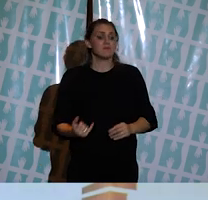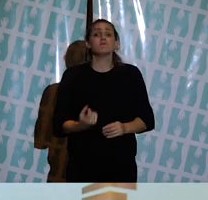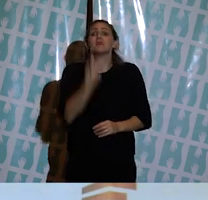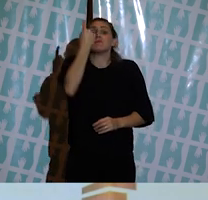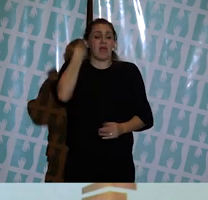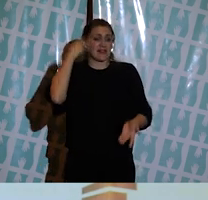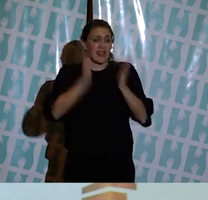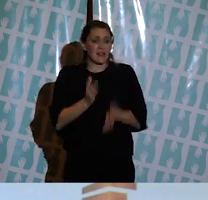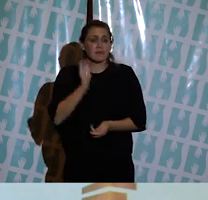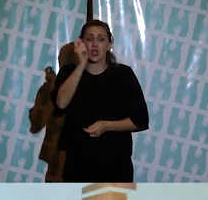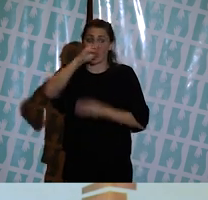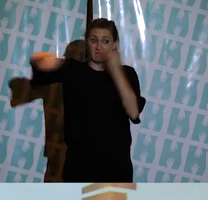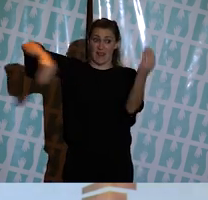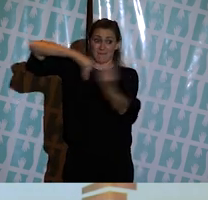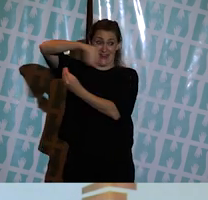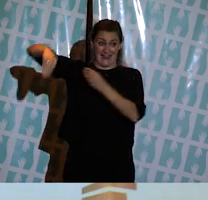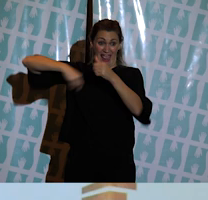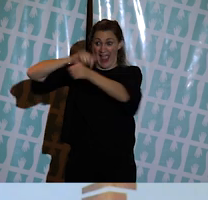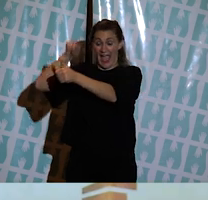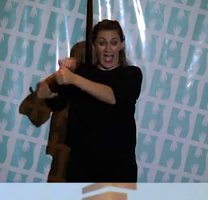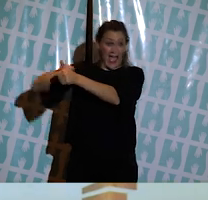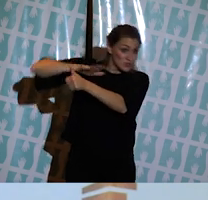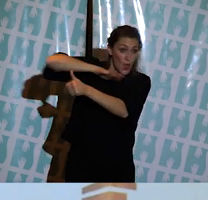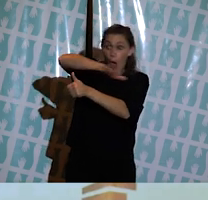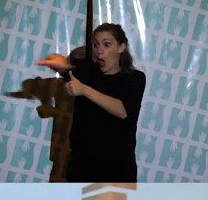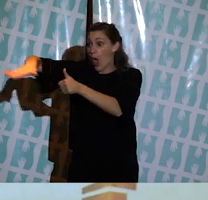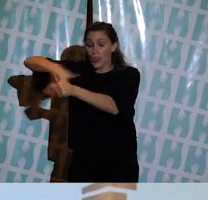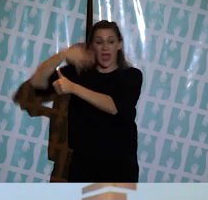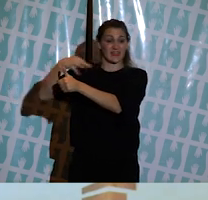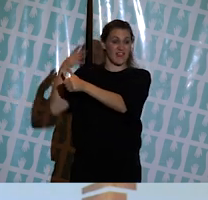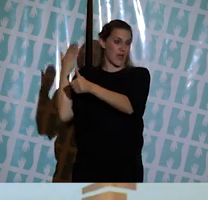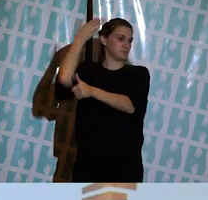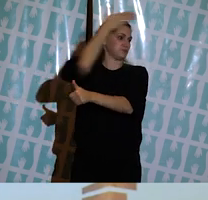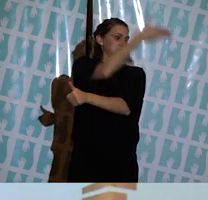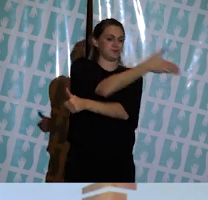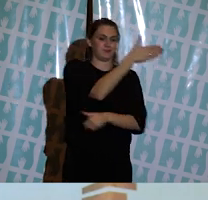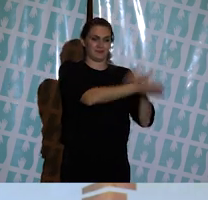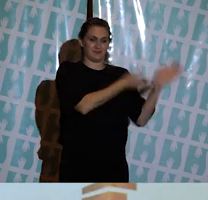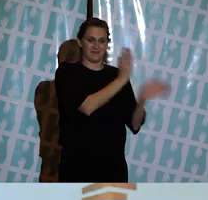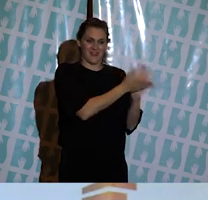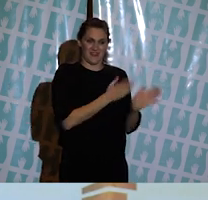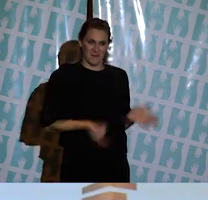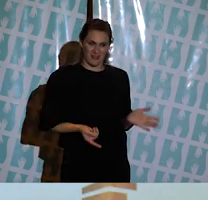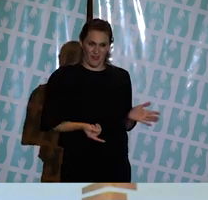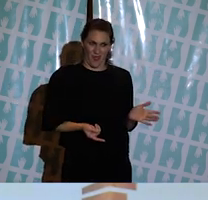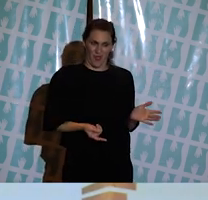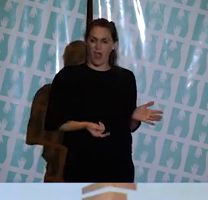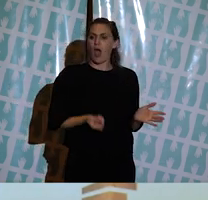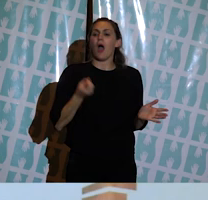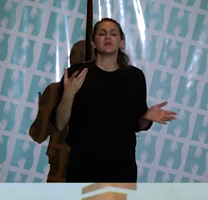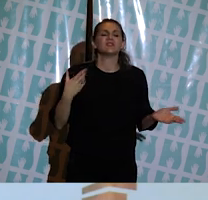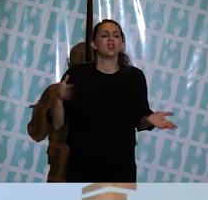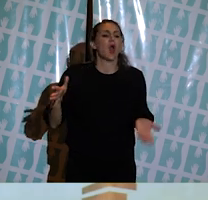dejan de alimentar ese círculo, ¿no? El dolor de consumir debe ser mayor que el dolor de no consumir. Si no, nunca va a